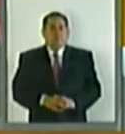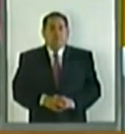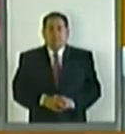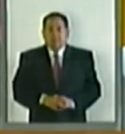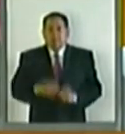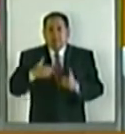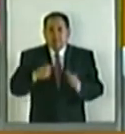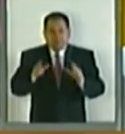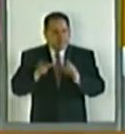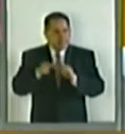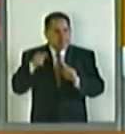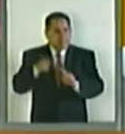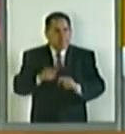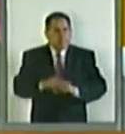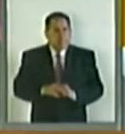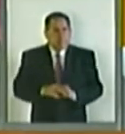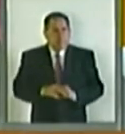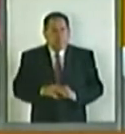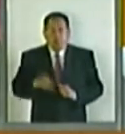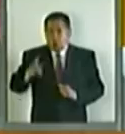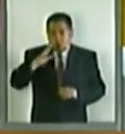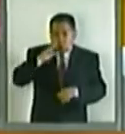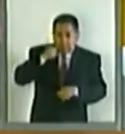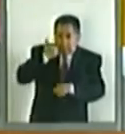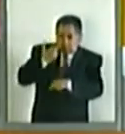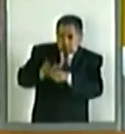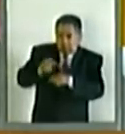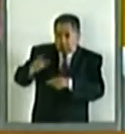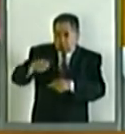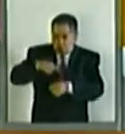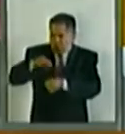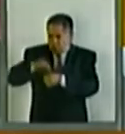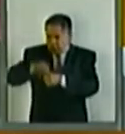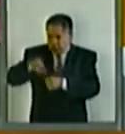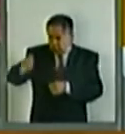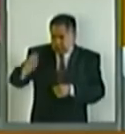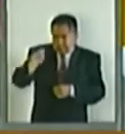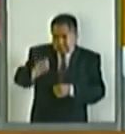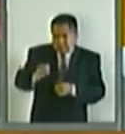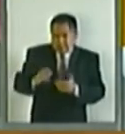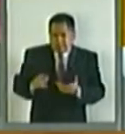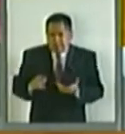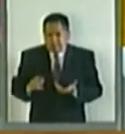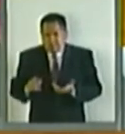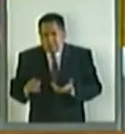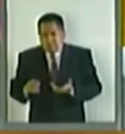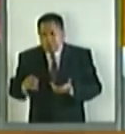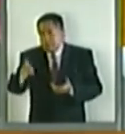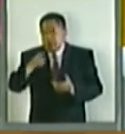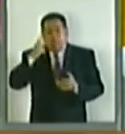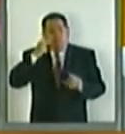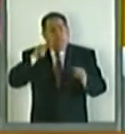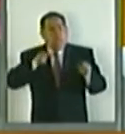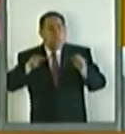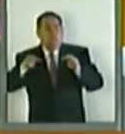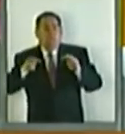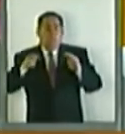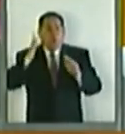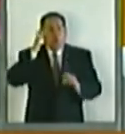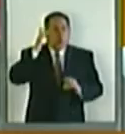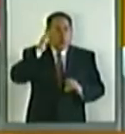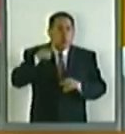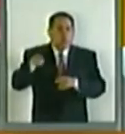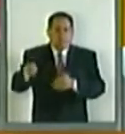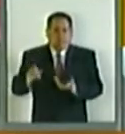Entonces, no se quieren hacer responsables de que ustedes votaron a favor la contemplación